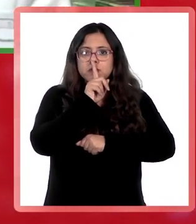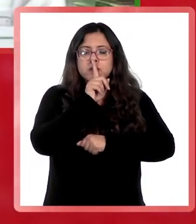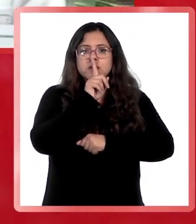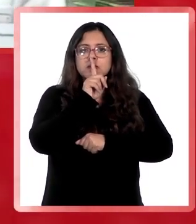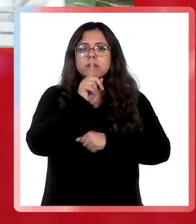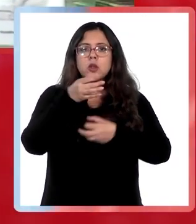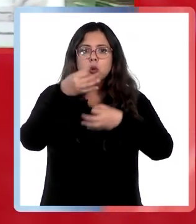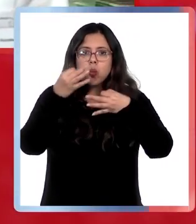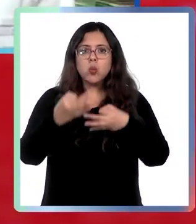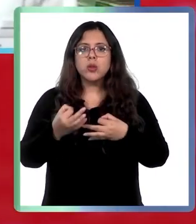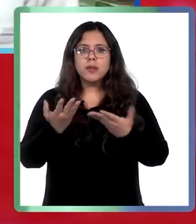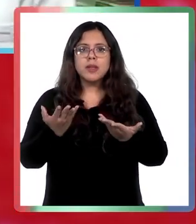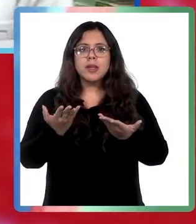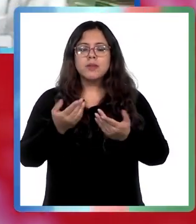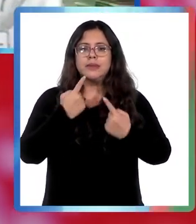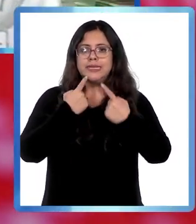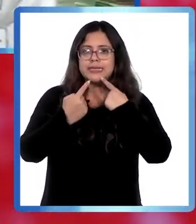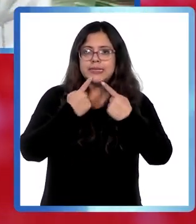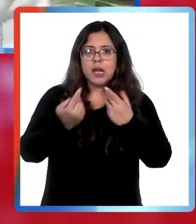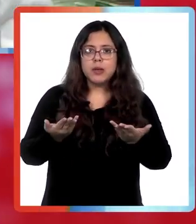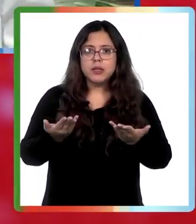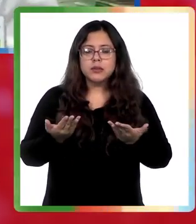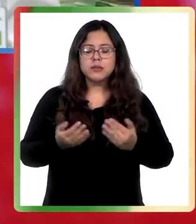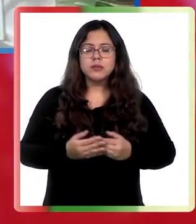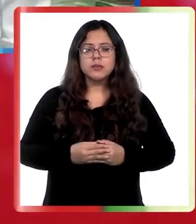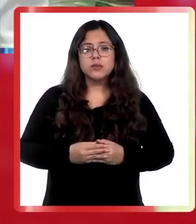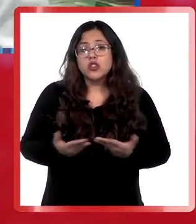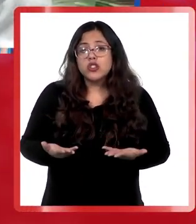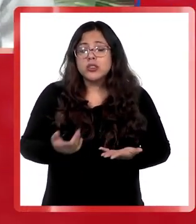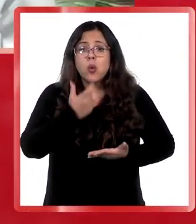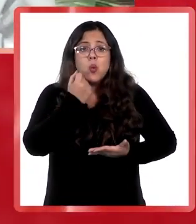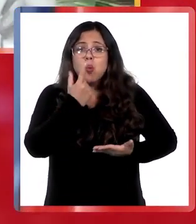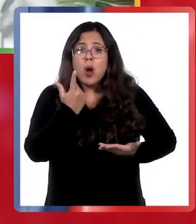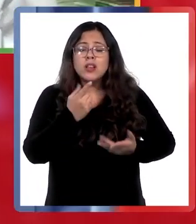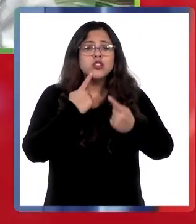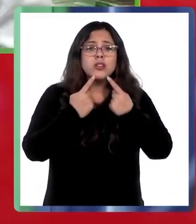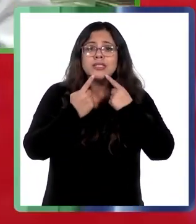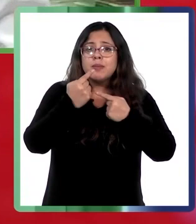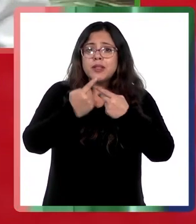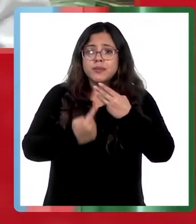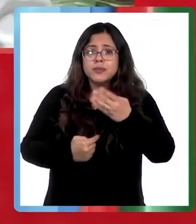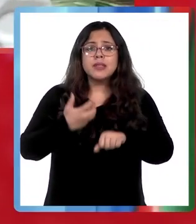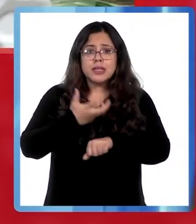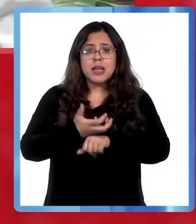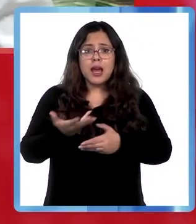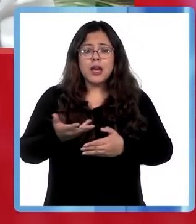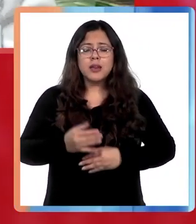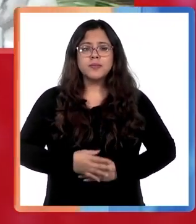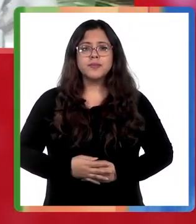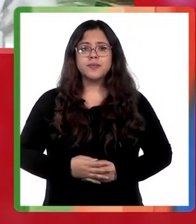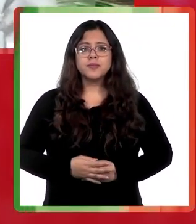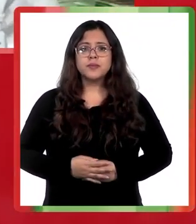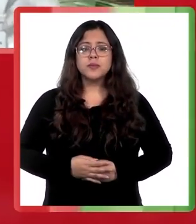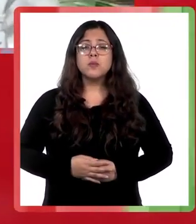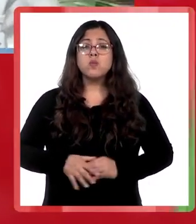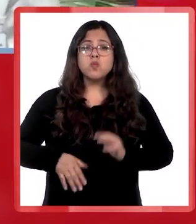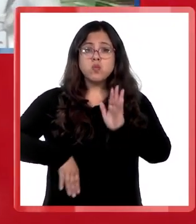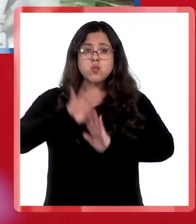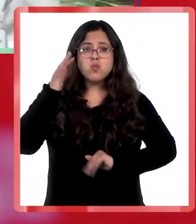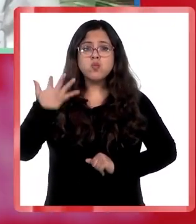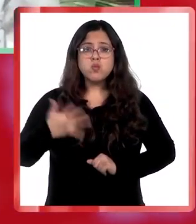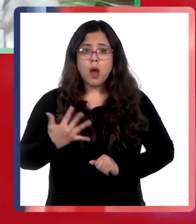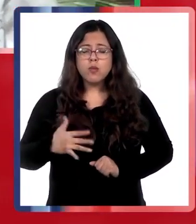también, hacerse justamente ese examen. Entonces, ¿cuáles son los exámenes disponibles también? Los pilares